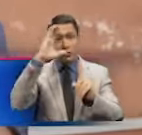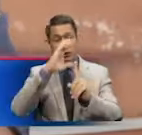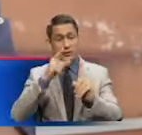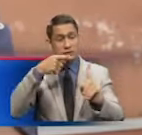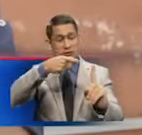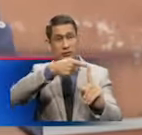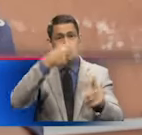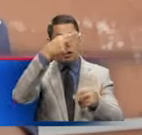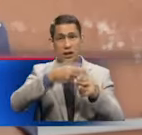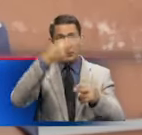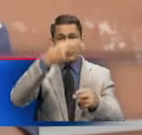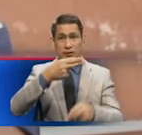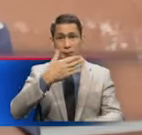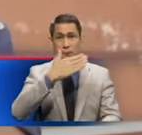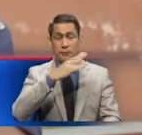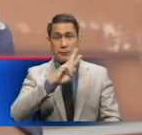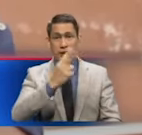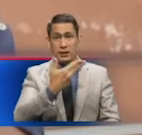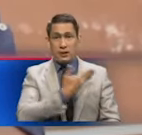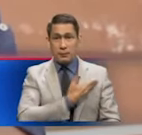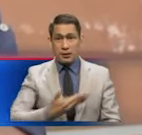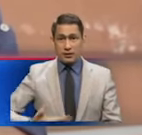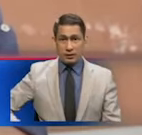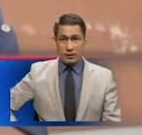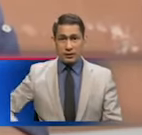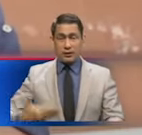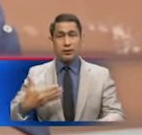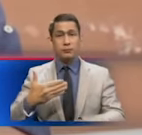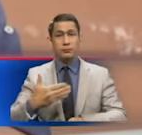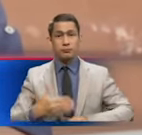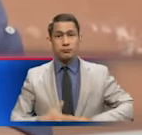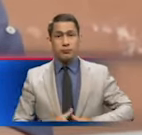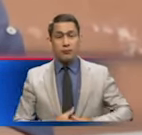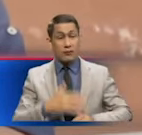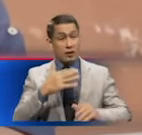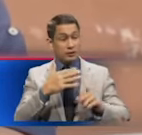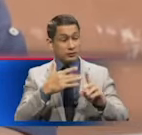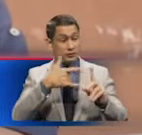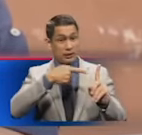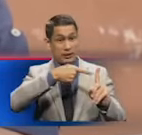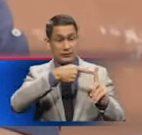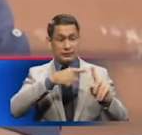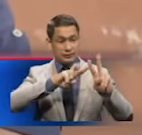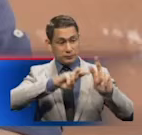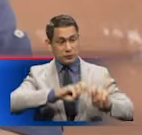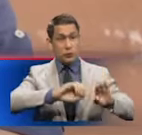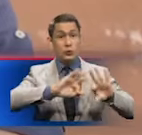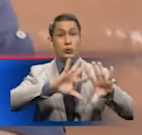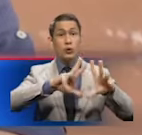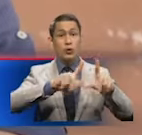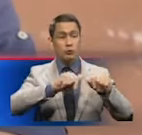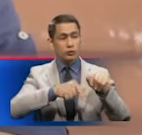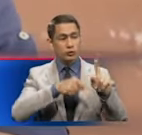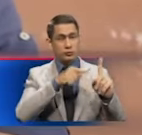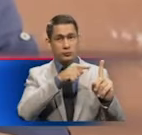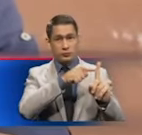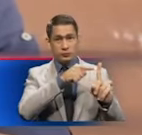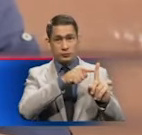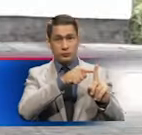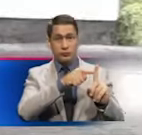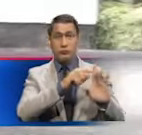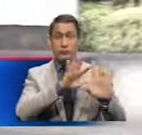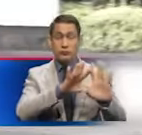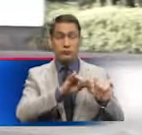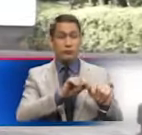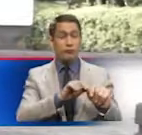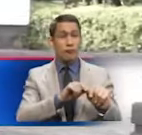captura dispuesta en la causa penal por el delito de peculado. La orden de prisión preventiva por peculado